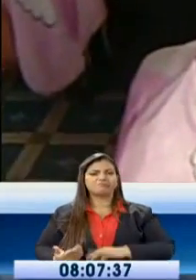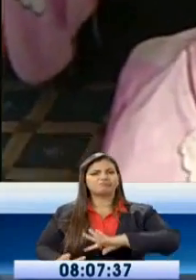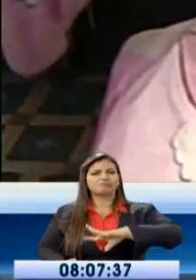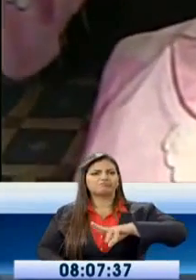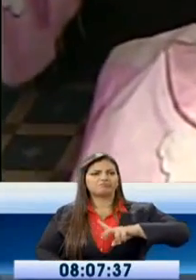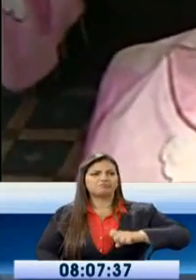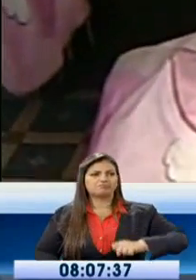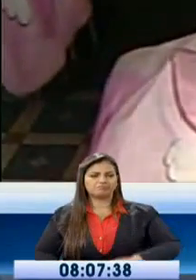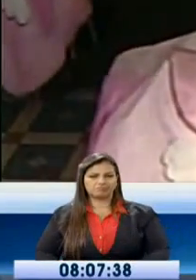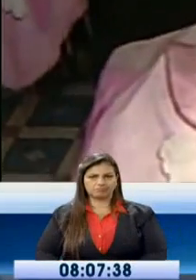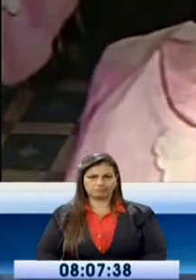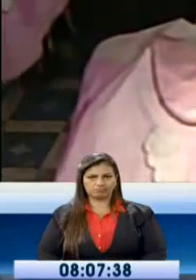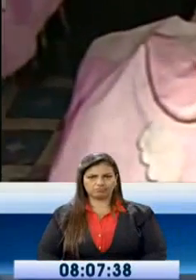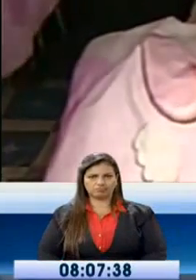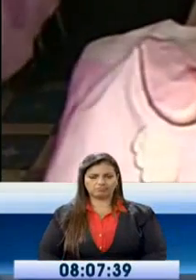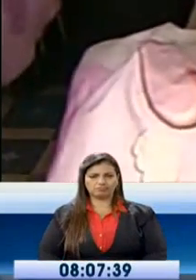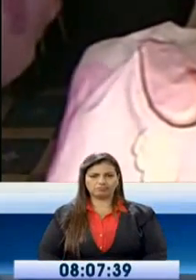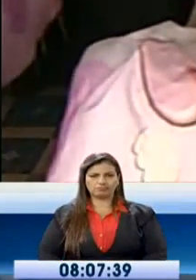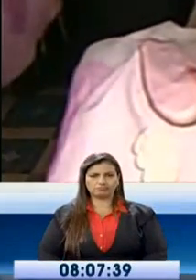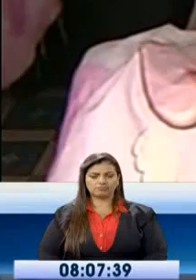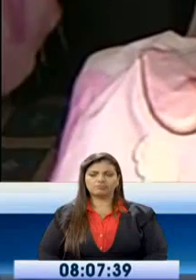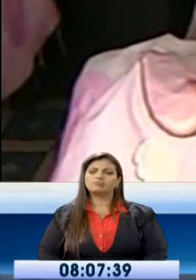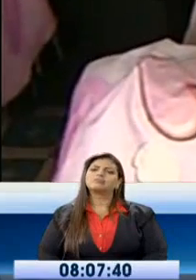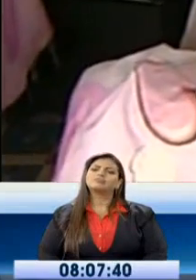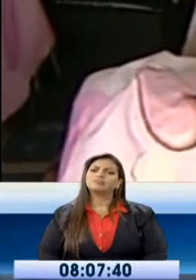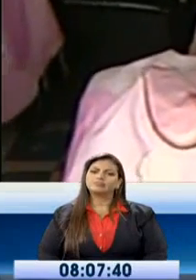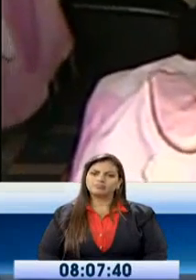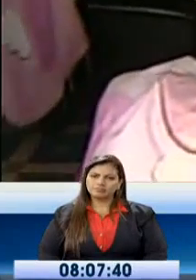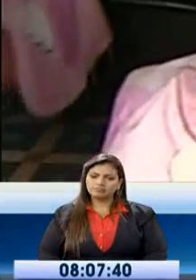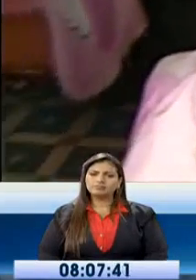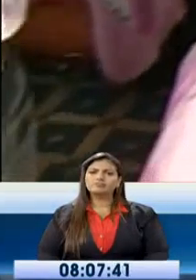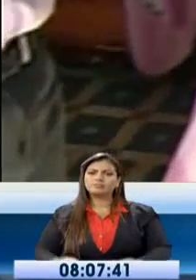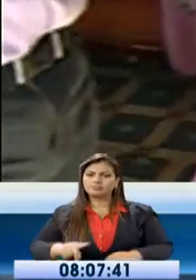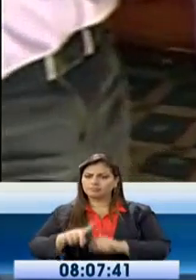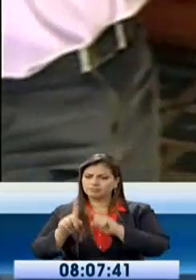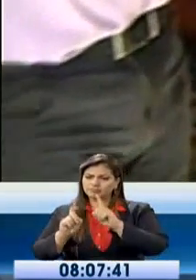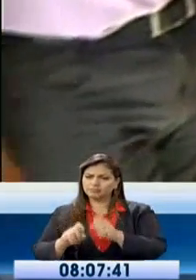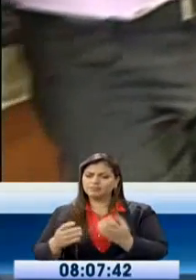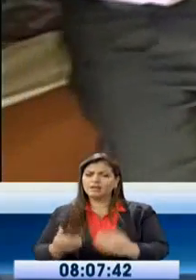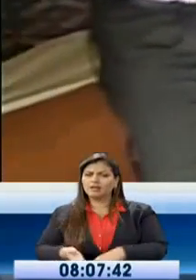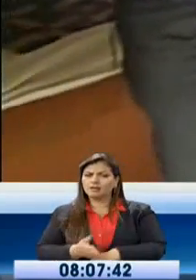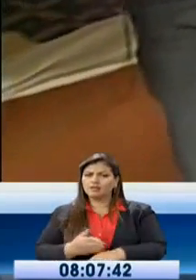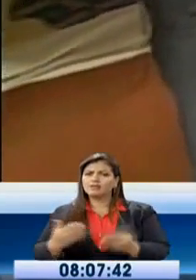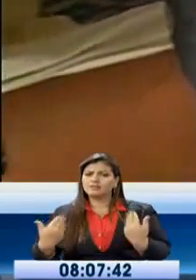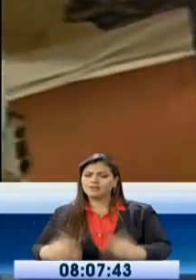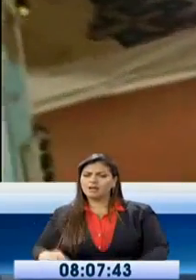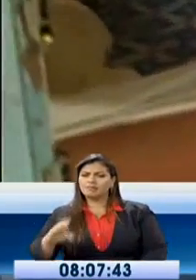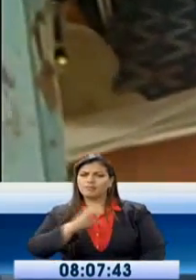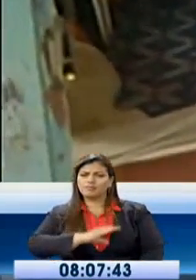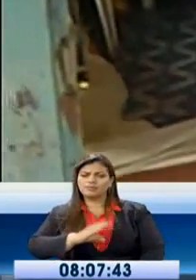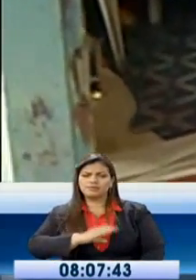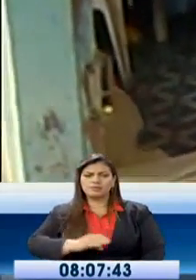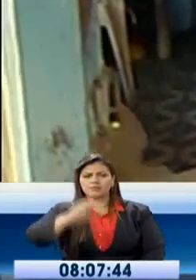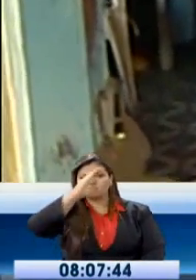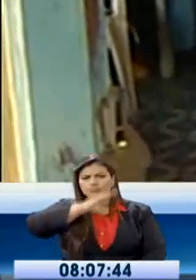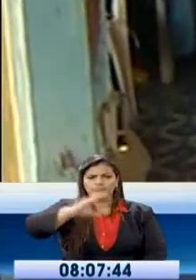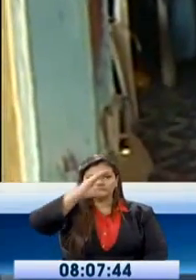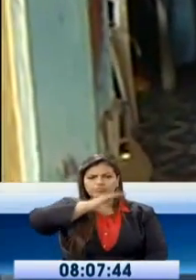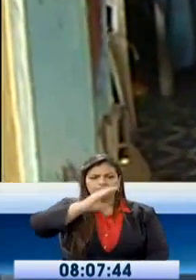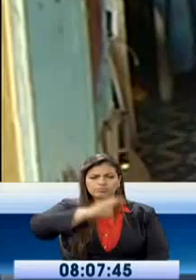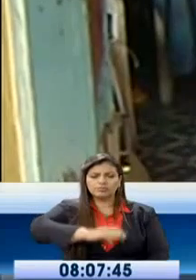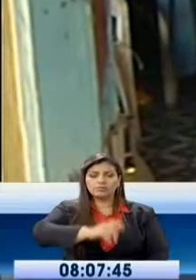mi nieta también ahí sentada. Señora, estas personas, bueno, fueron perseguidas por la policía, fueron detenidas, pero, sin embargo, ¿cómo quedan ustedes aquí con el